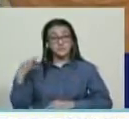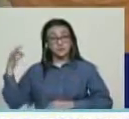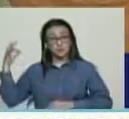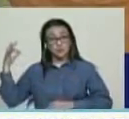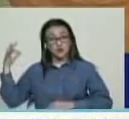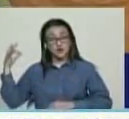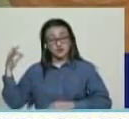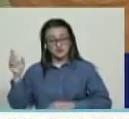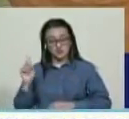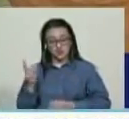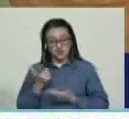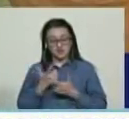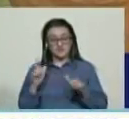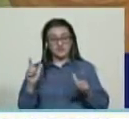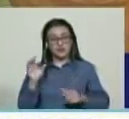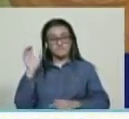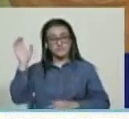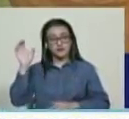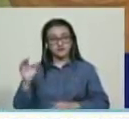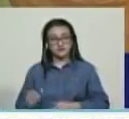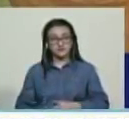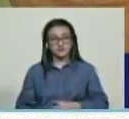no era la libertad de nuestra patria.